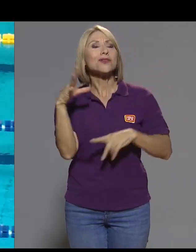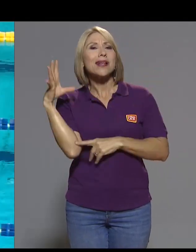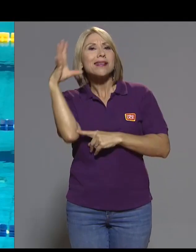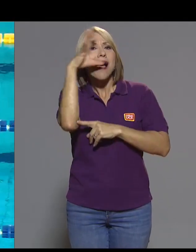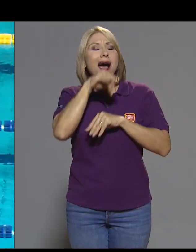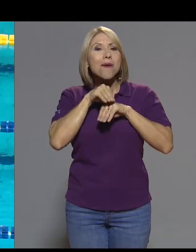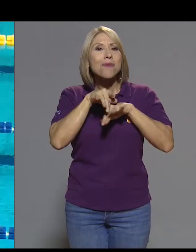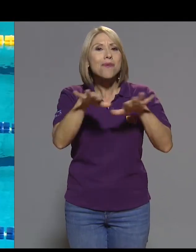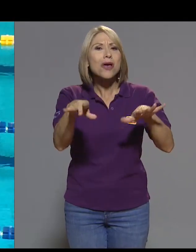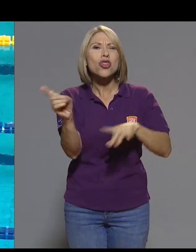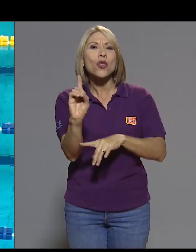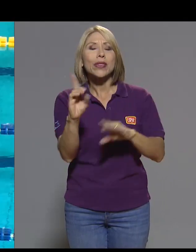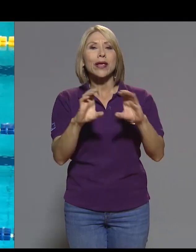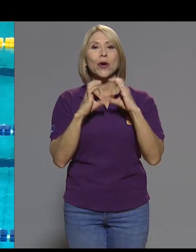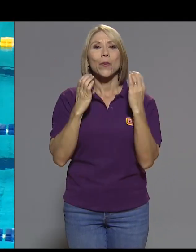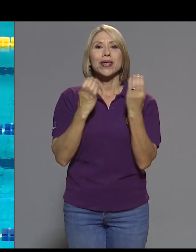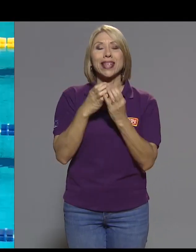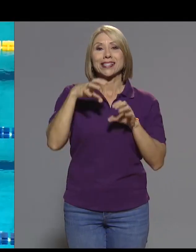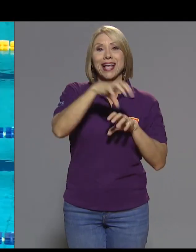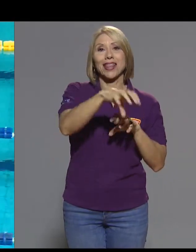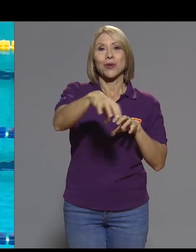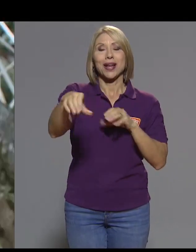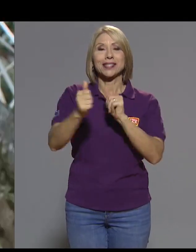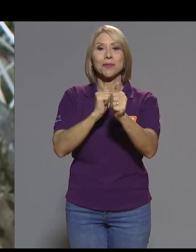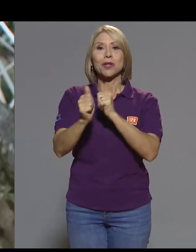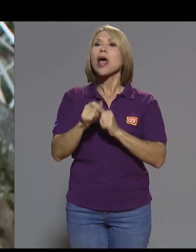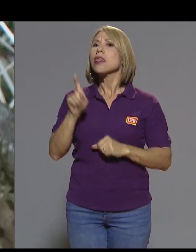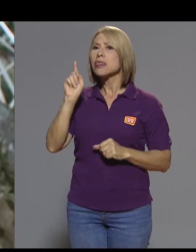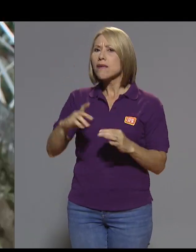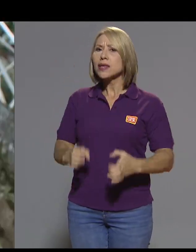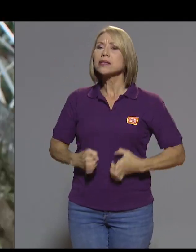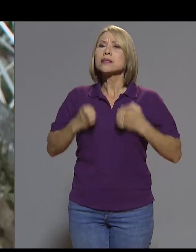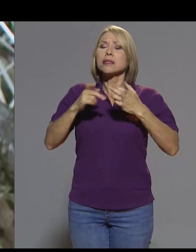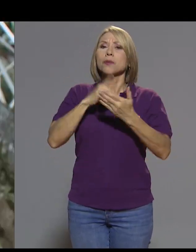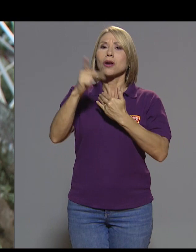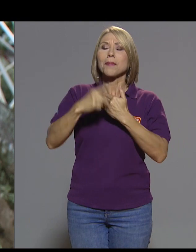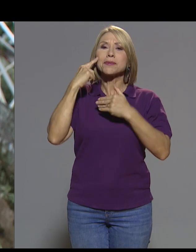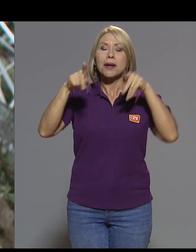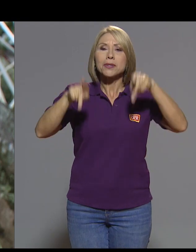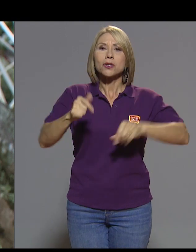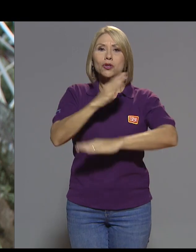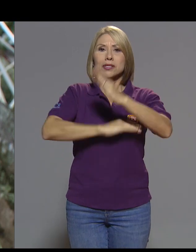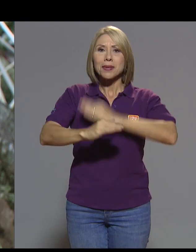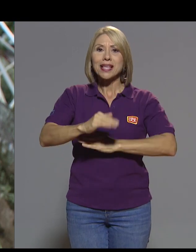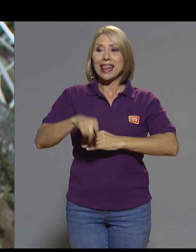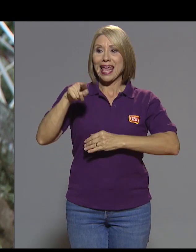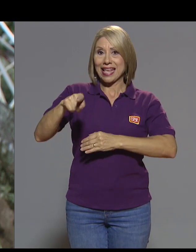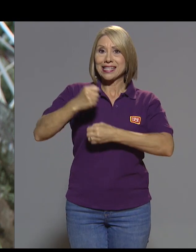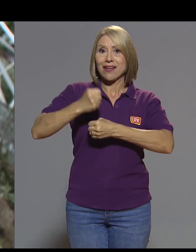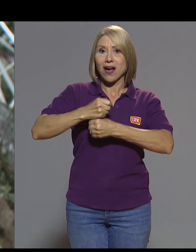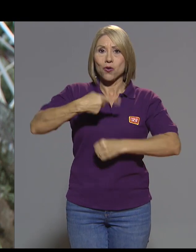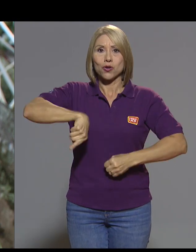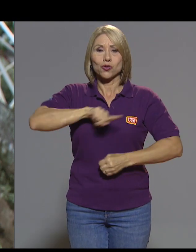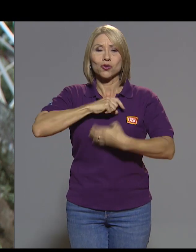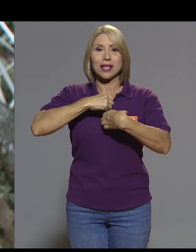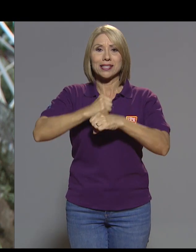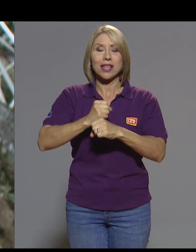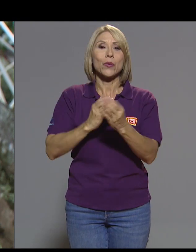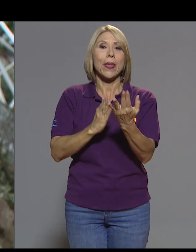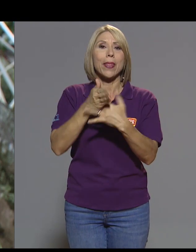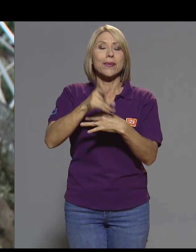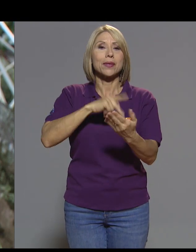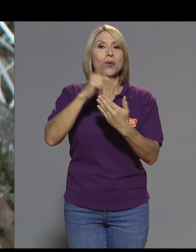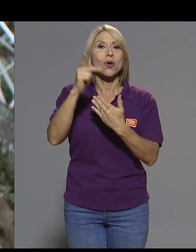población está en los comités cantonales de deportes deben existir programas para personas con discapacidad y este es el trabajo que estamos haciendo